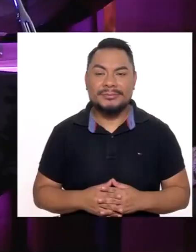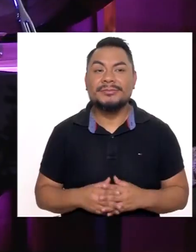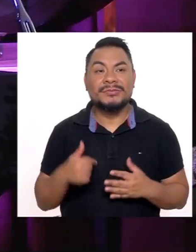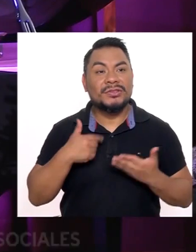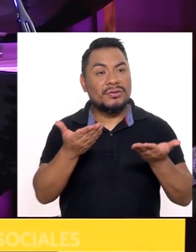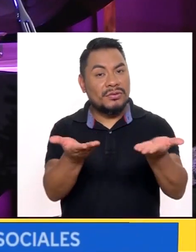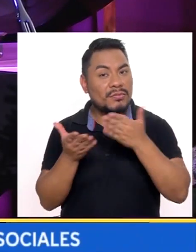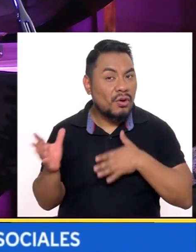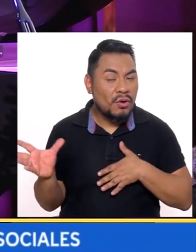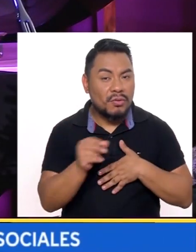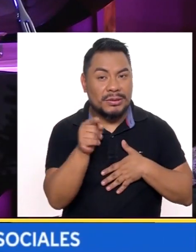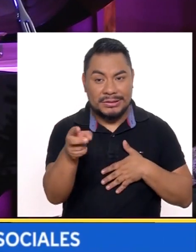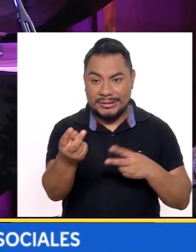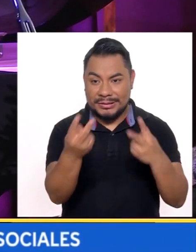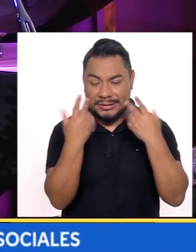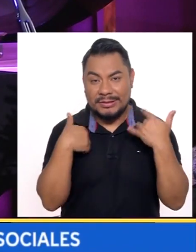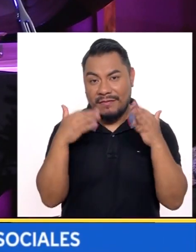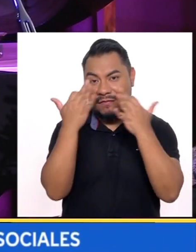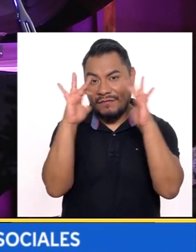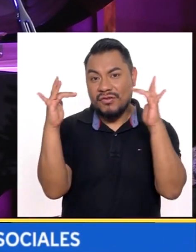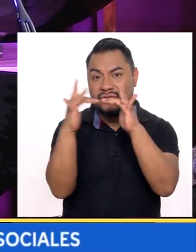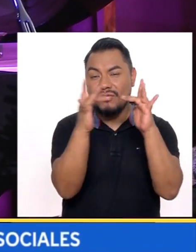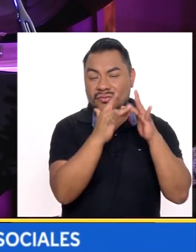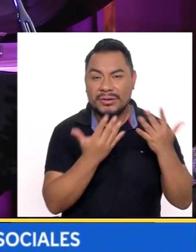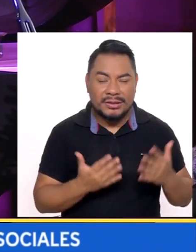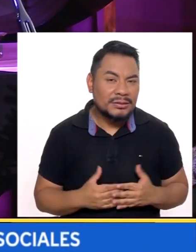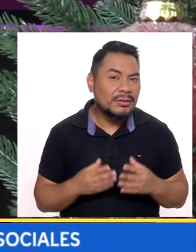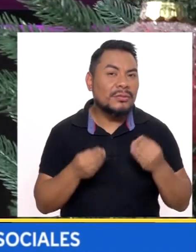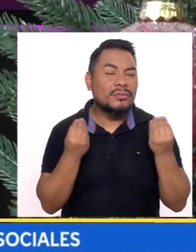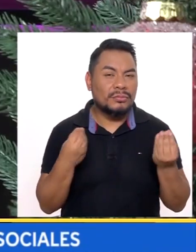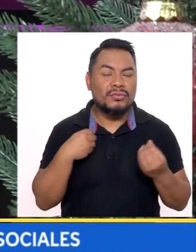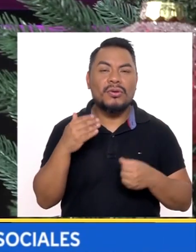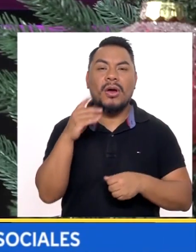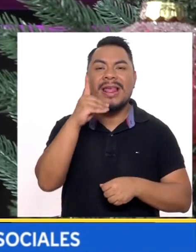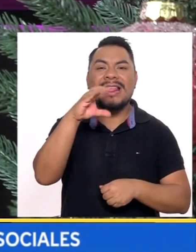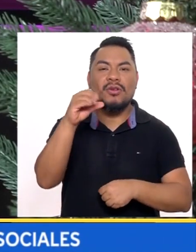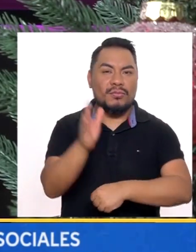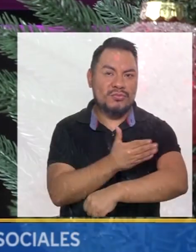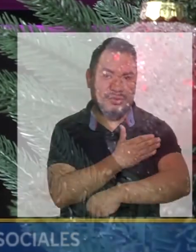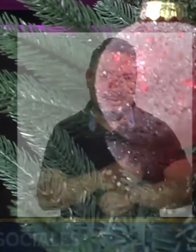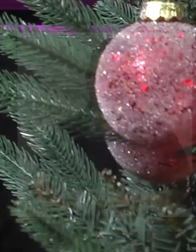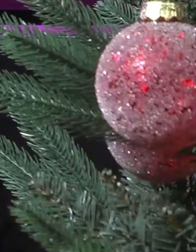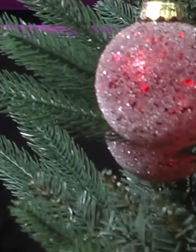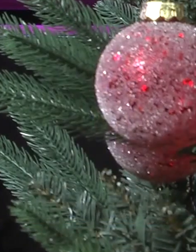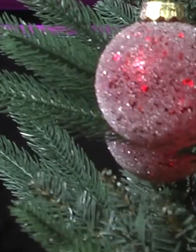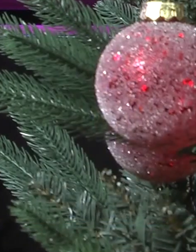Los invito a todos A seguirme en mis redes sociales Oyen música